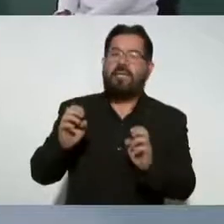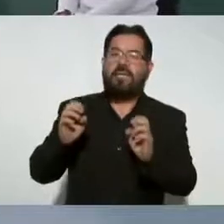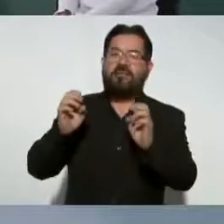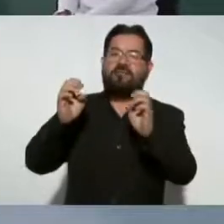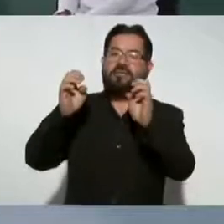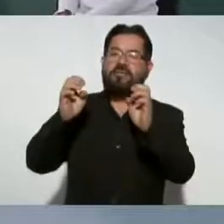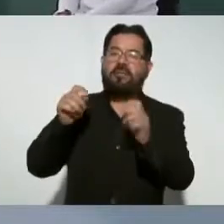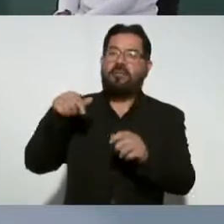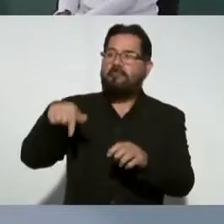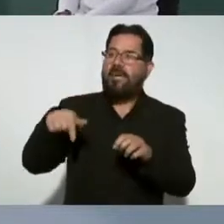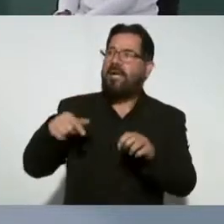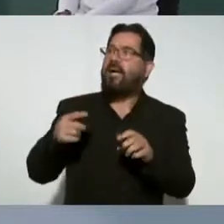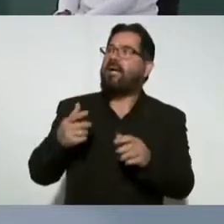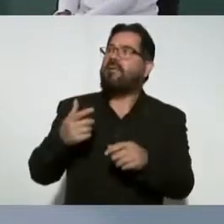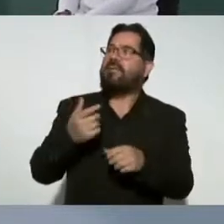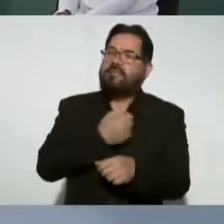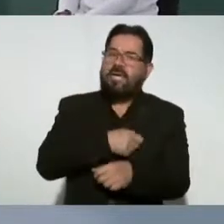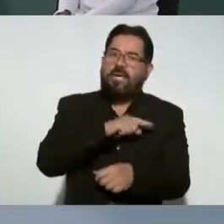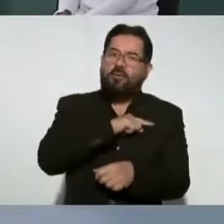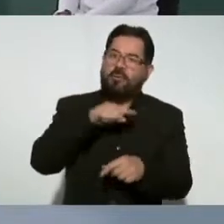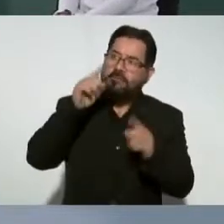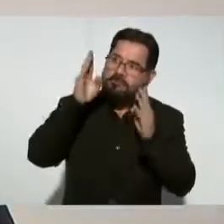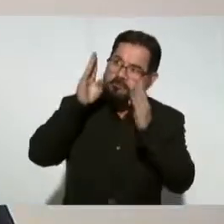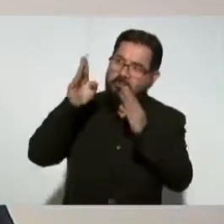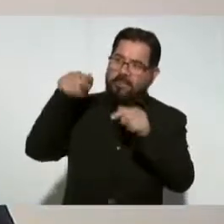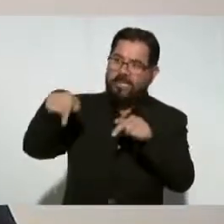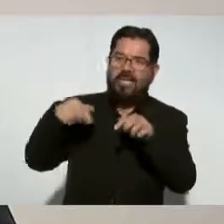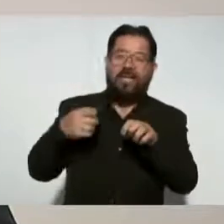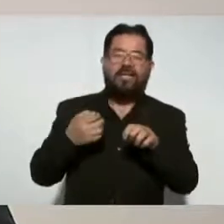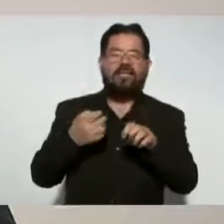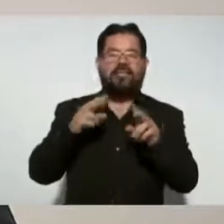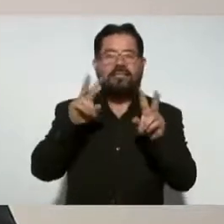en este estado. En ese entonces,